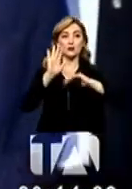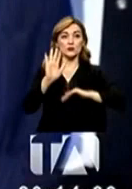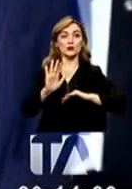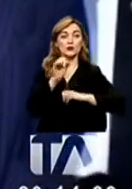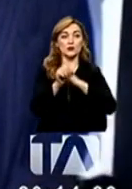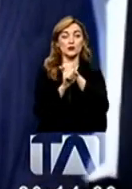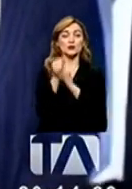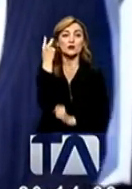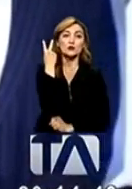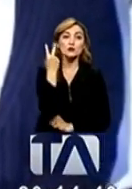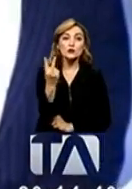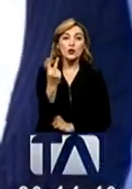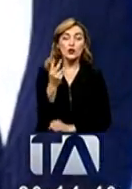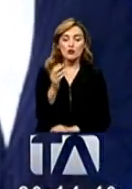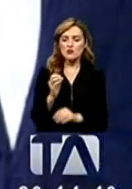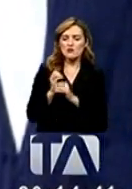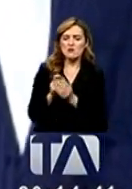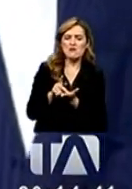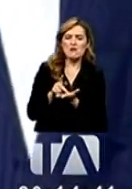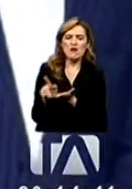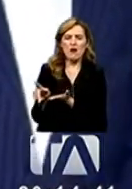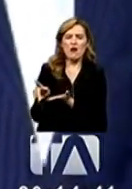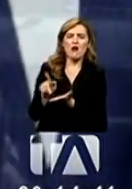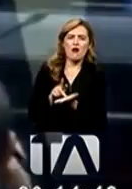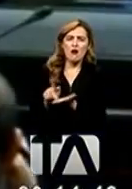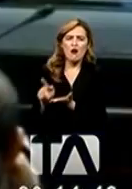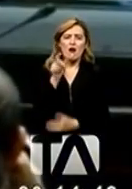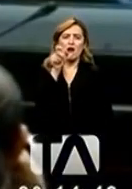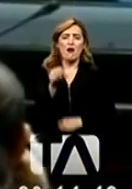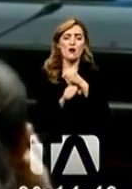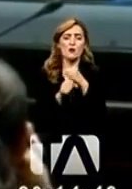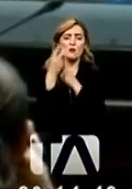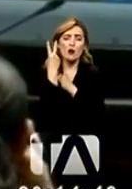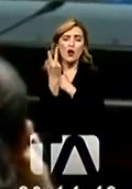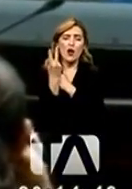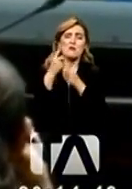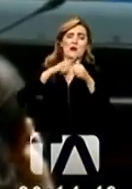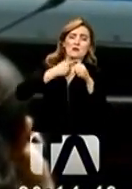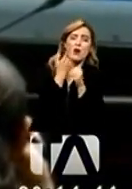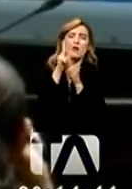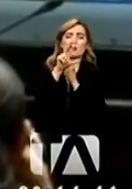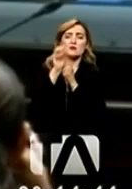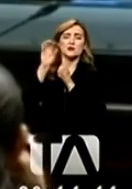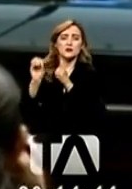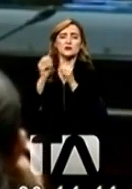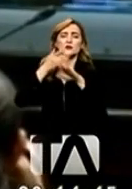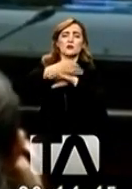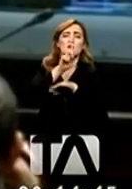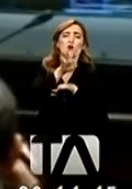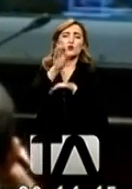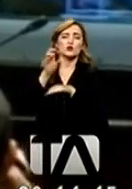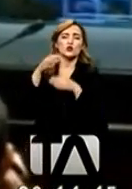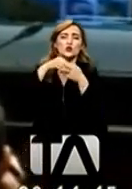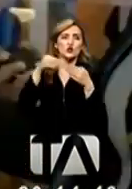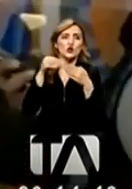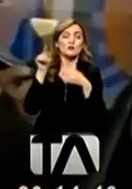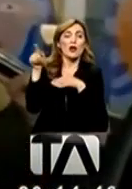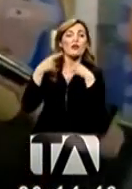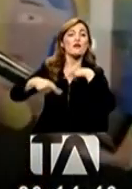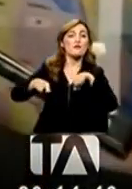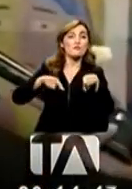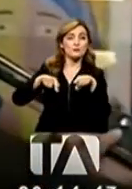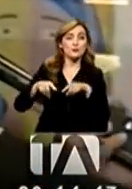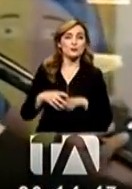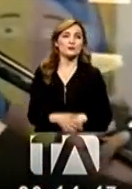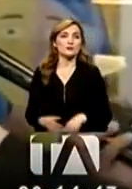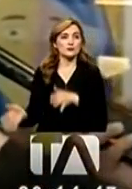durante 2 años fue obligado a dar contribuciones de 300 a 1.400 dólares mensuales a quien era su jefa. El martes